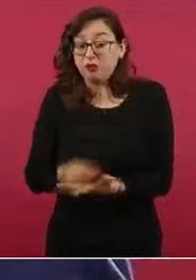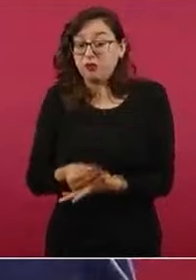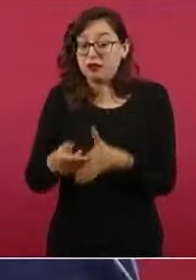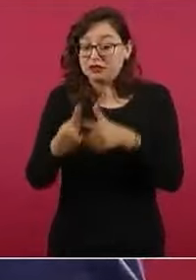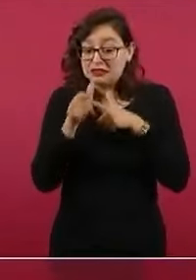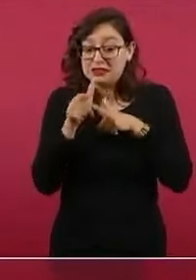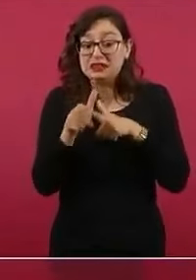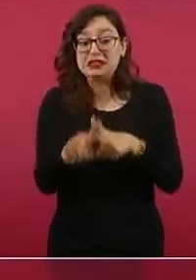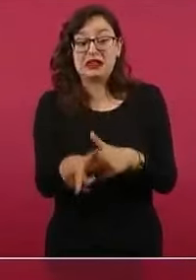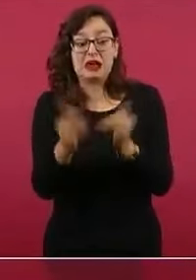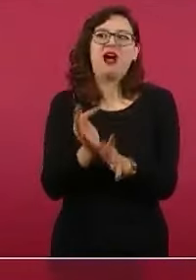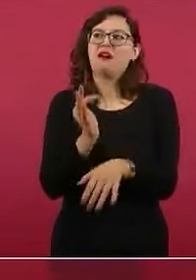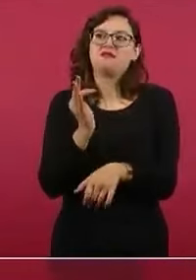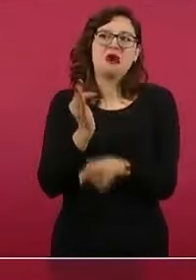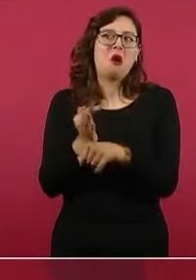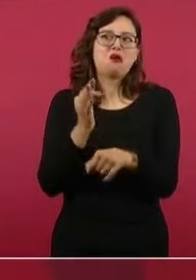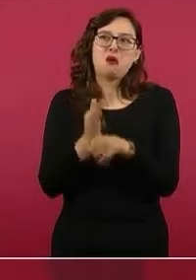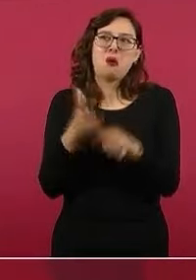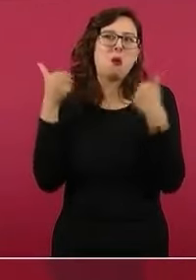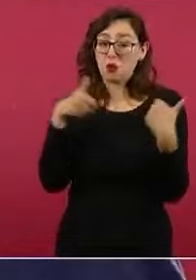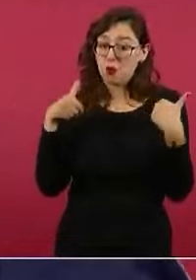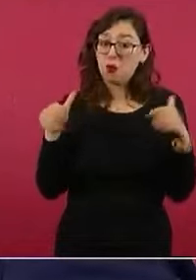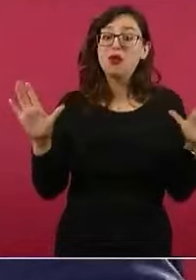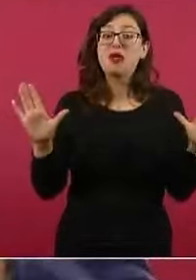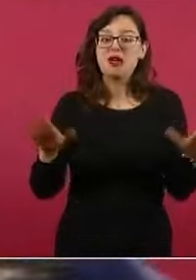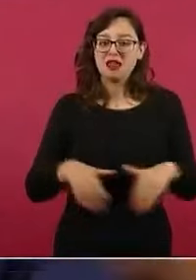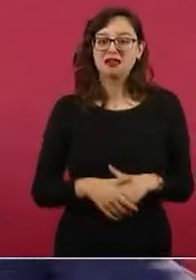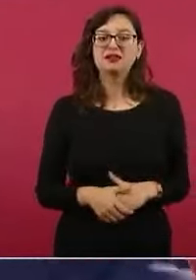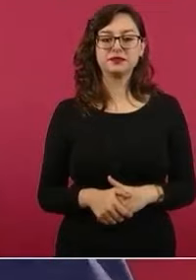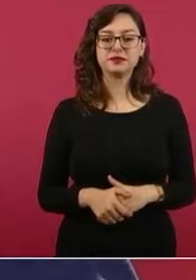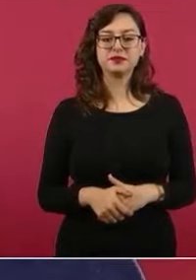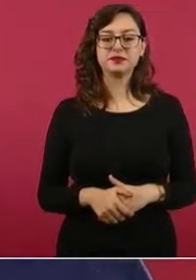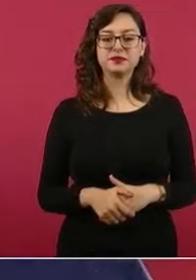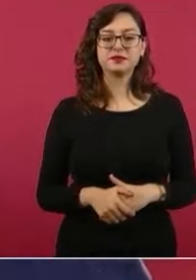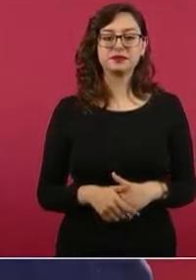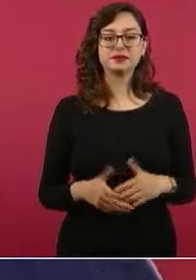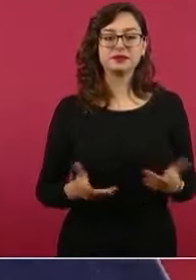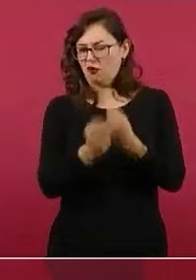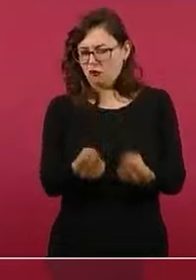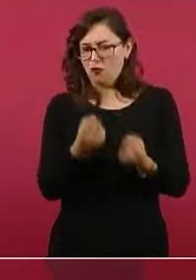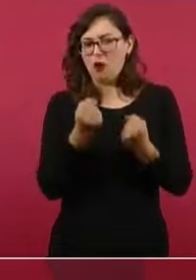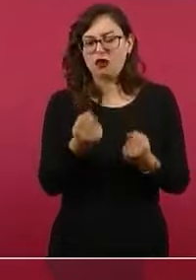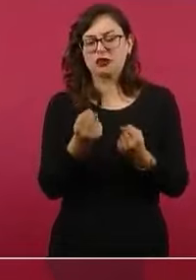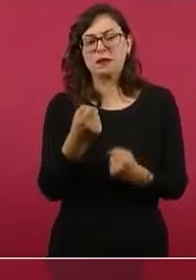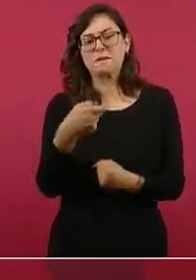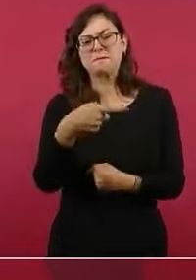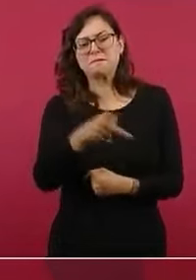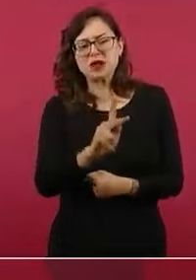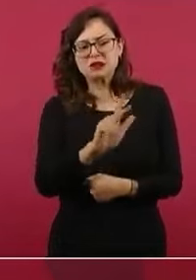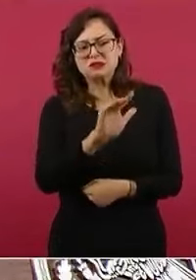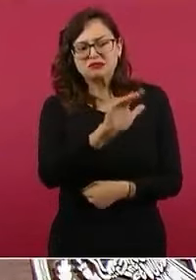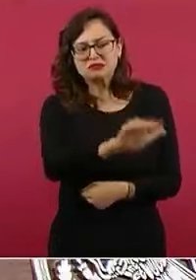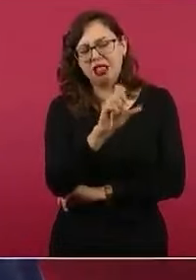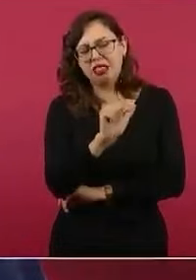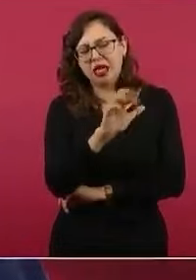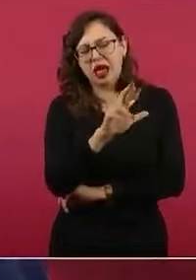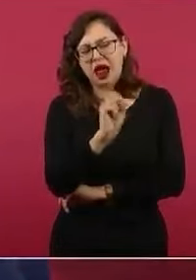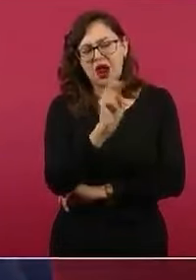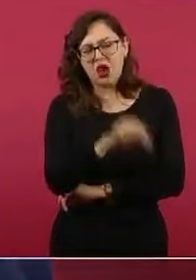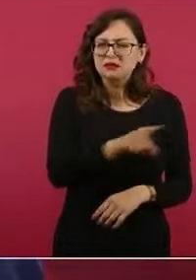en completa descomposición, ingobernable. Pero todos esos no dicen nada de cómo ajusticiaban